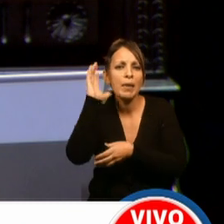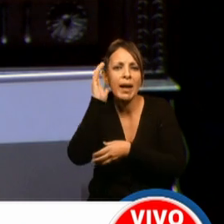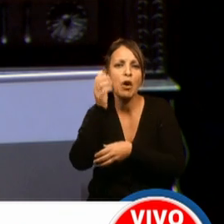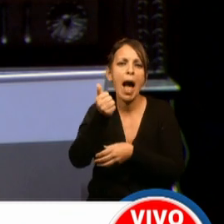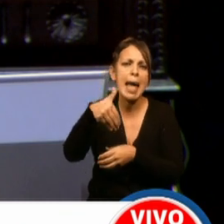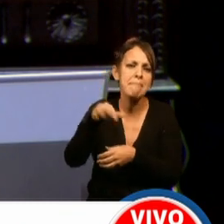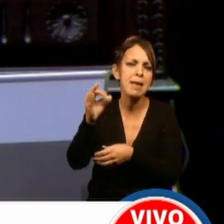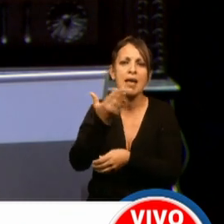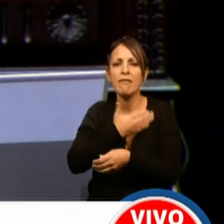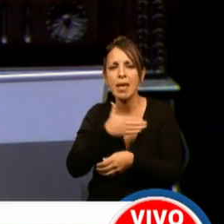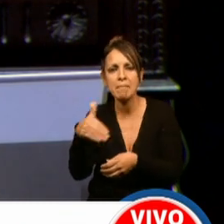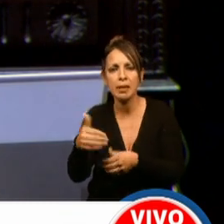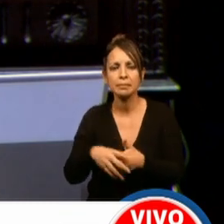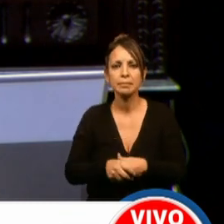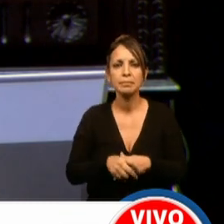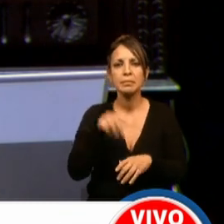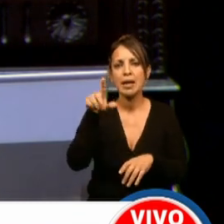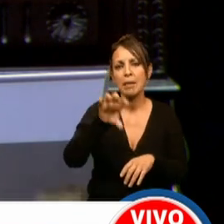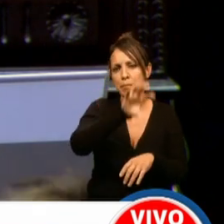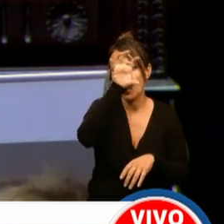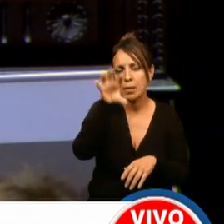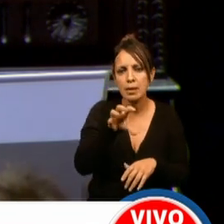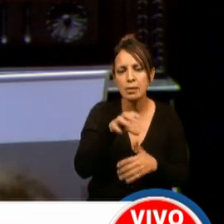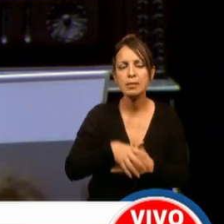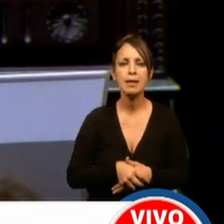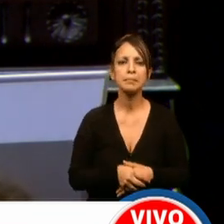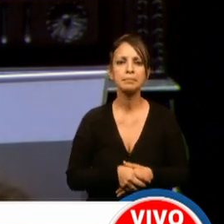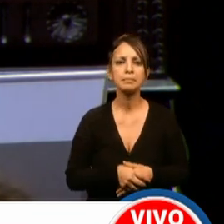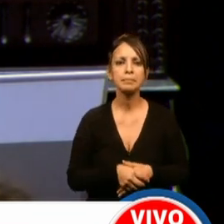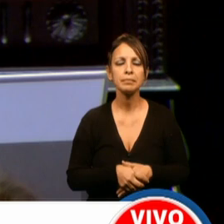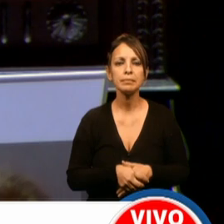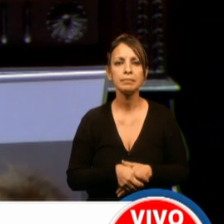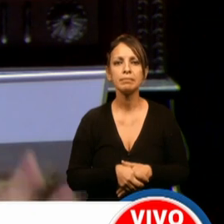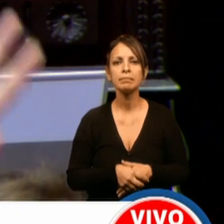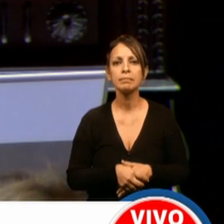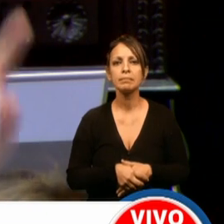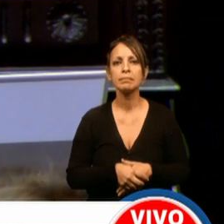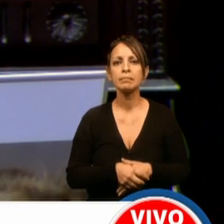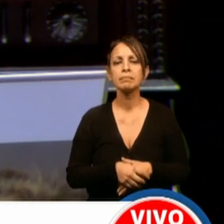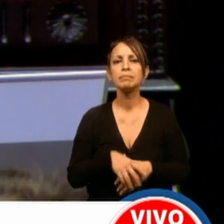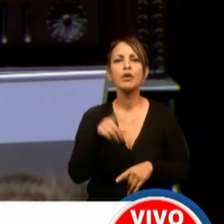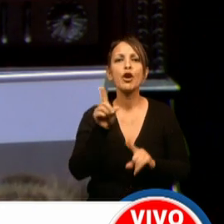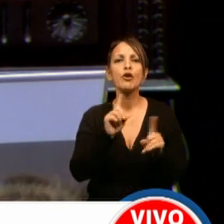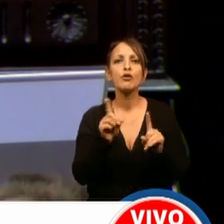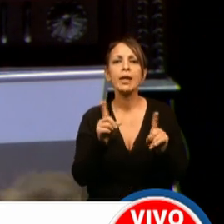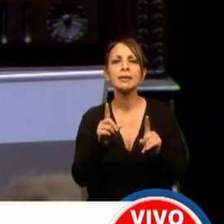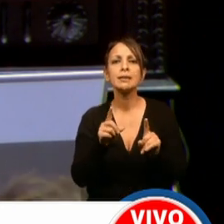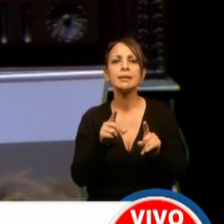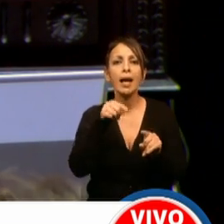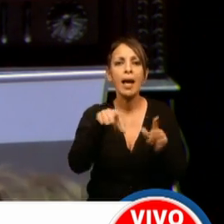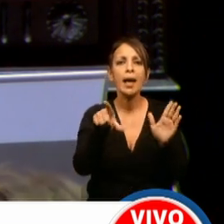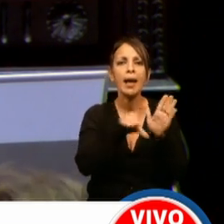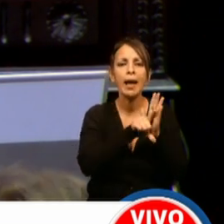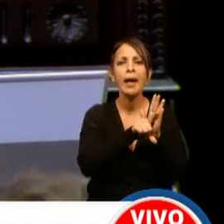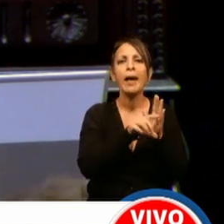am/fm del interior de la argentina no es la aplicación de esta norma